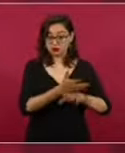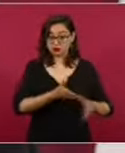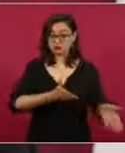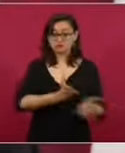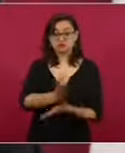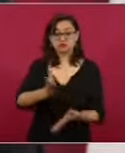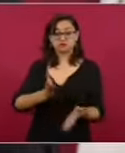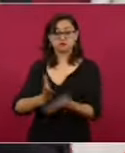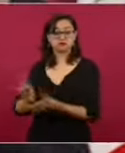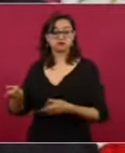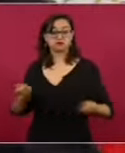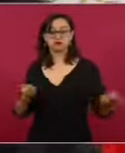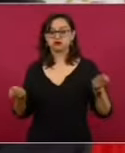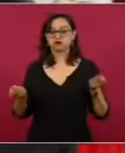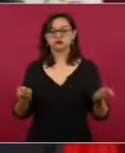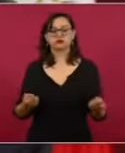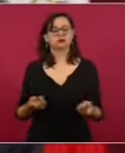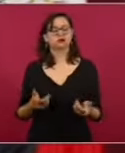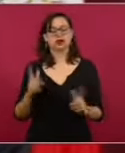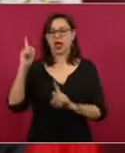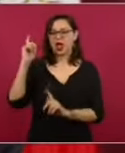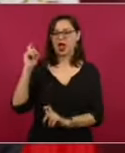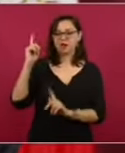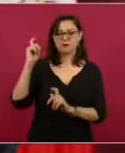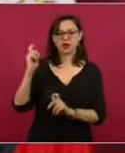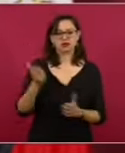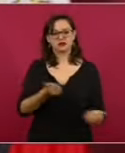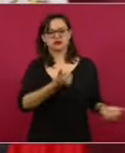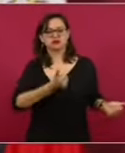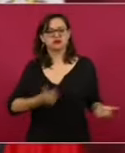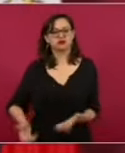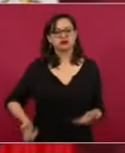de la entrada de armas.